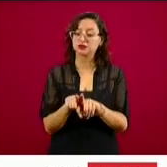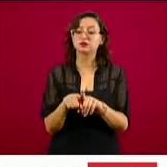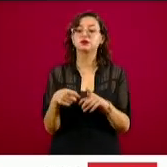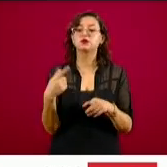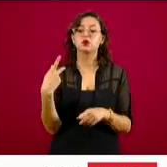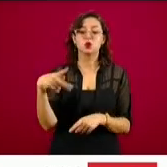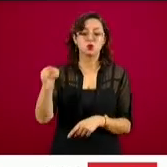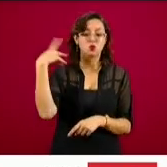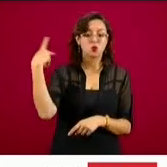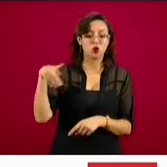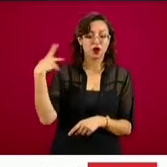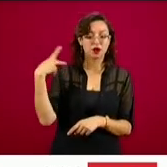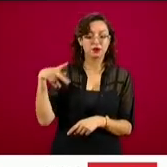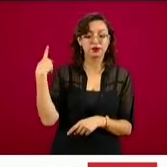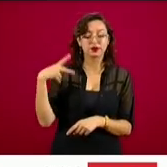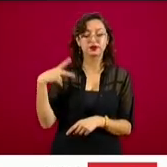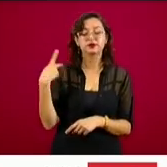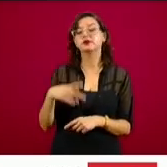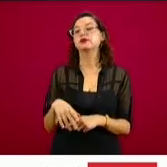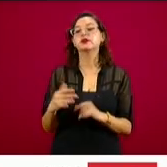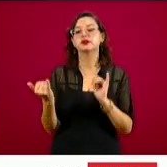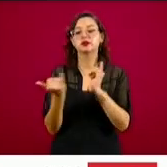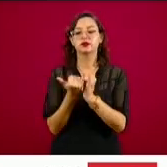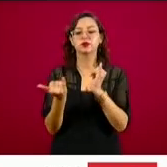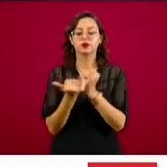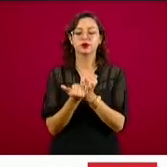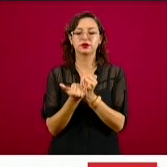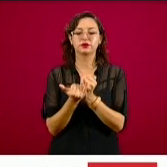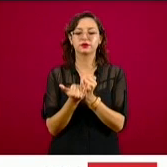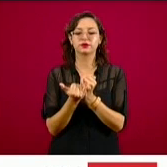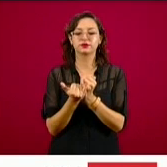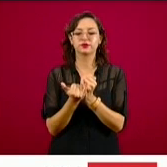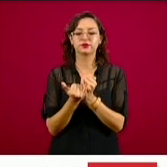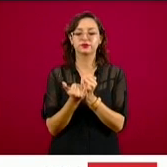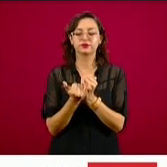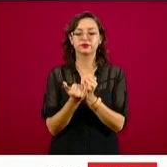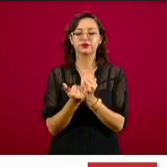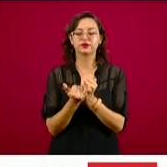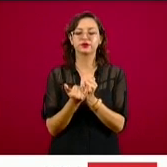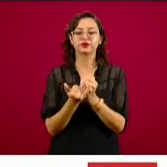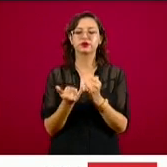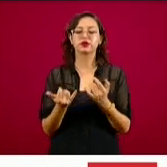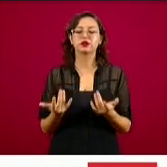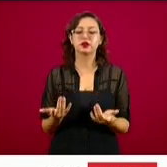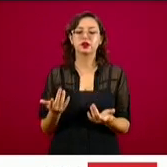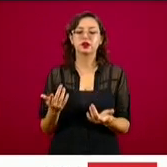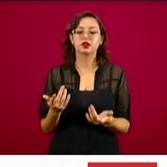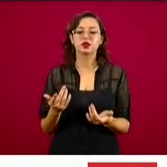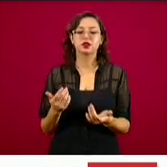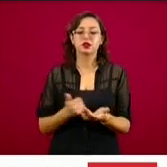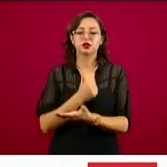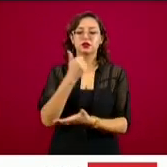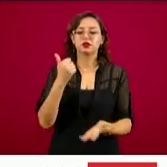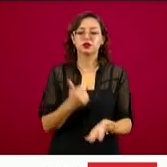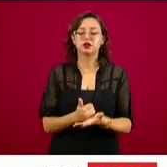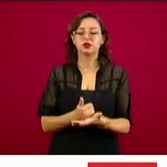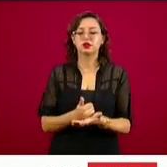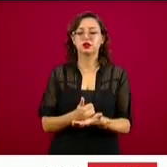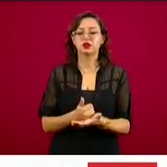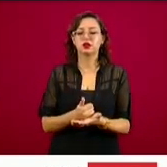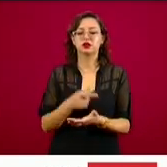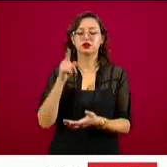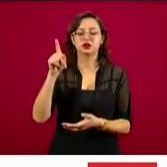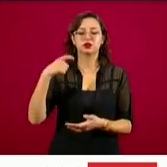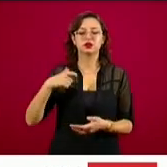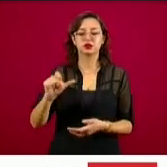de Puebla de Los Ángeles y también la zona urbana del municipio de Benito Juárez en